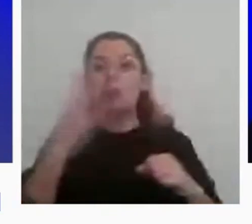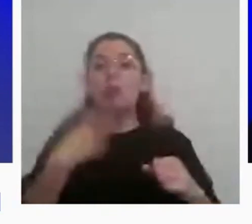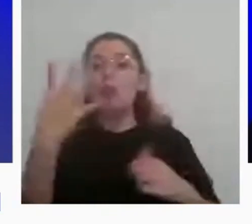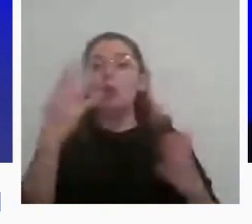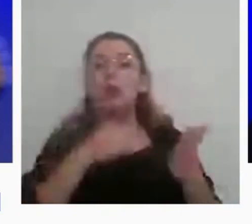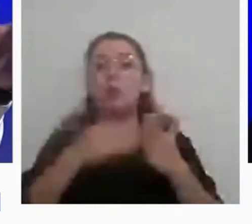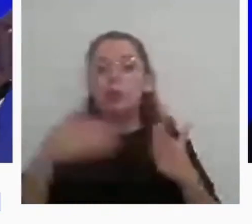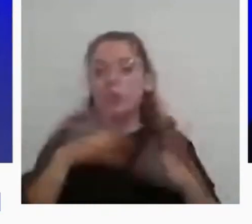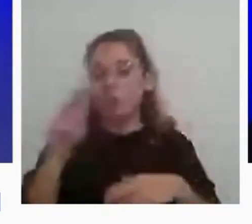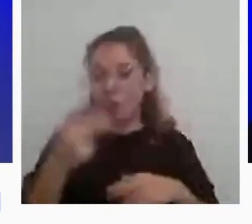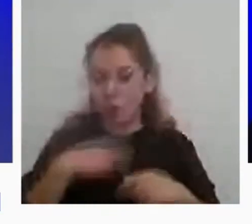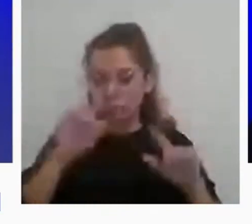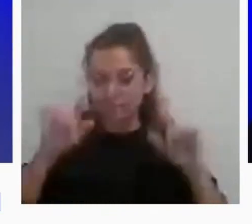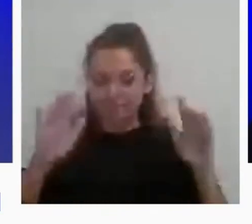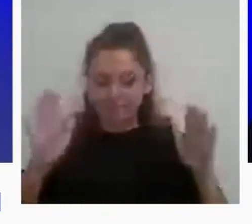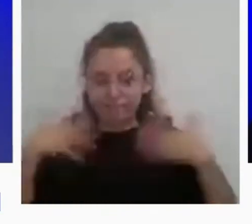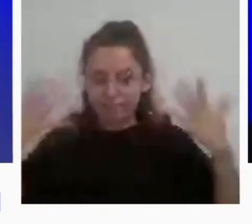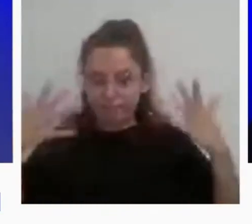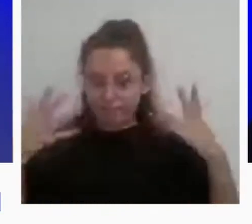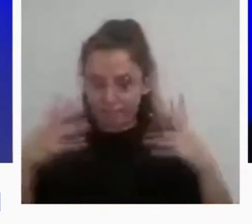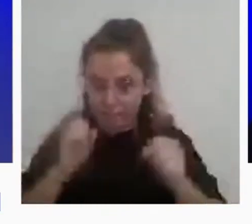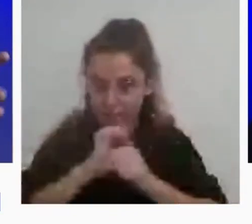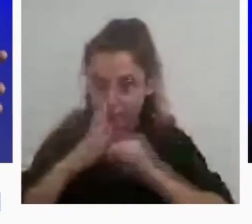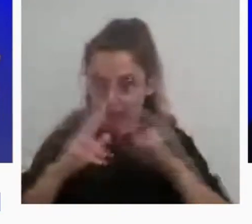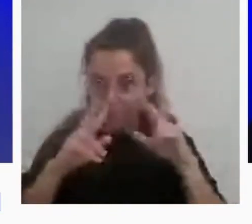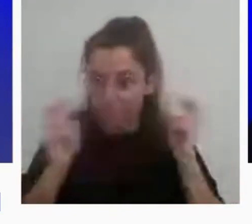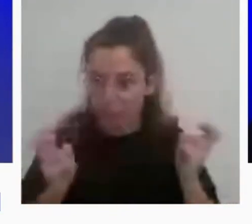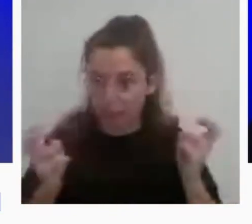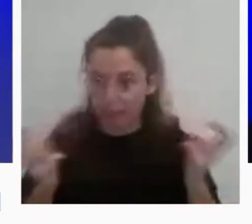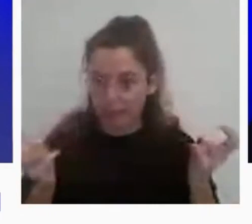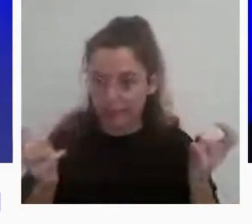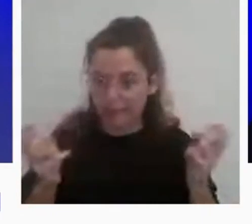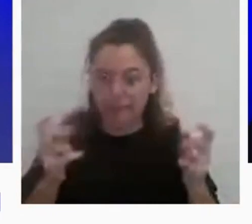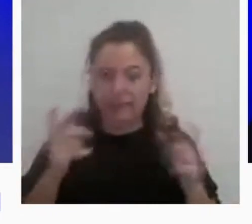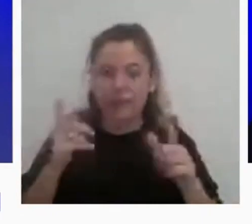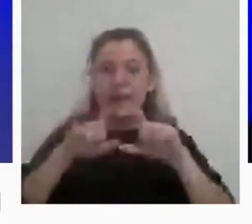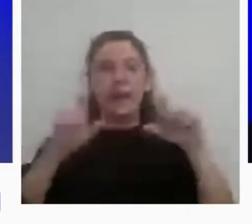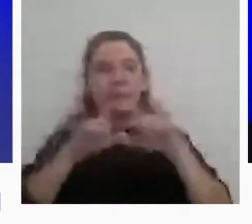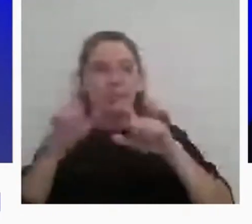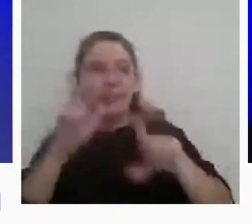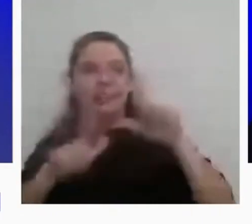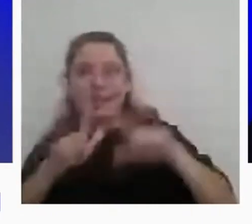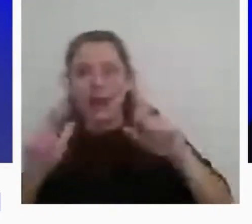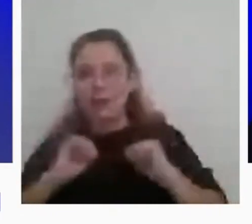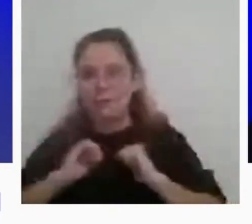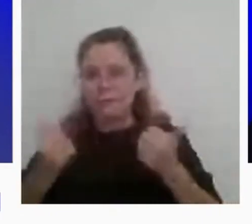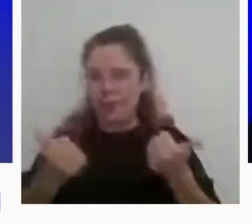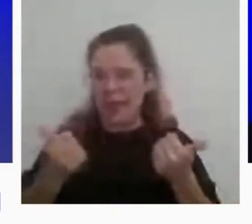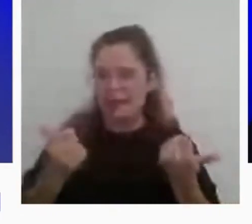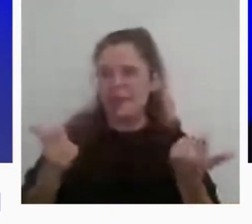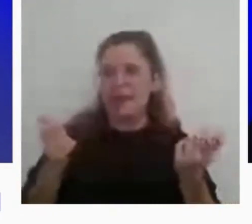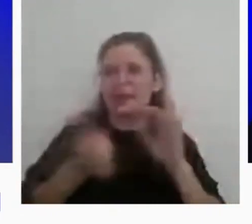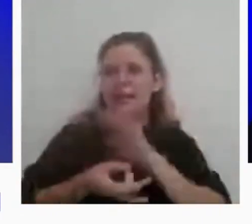pandemia. Y claro, pues imaginar una empresa travel recién creada, en enero prácticamente, habíamos contratado a 10 perfiles entre